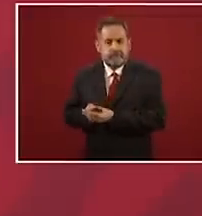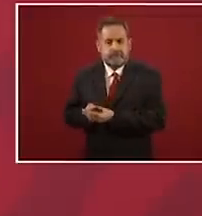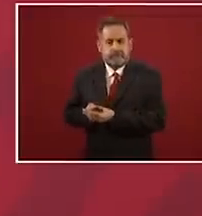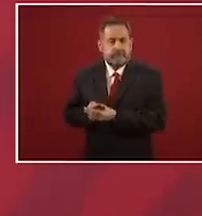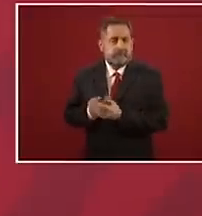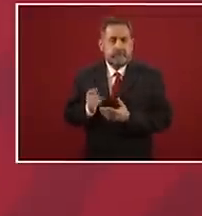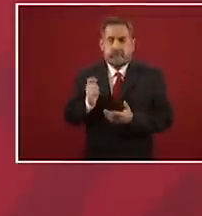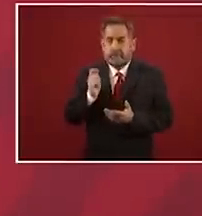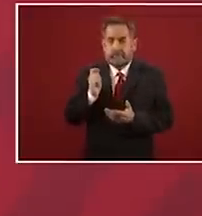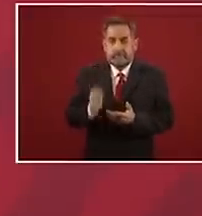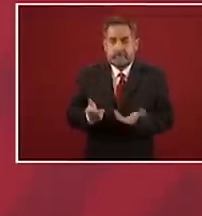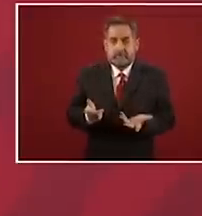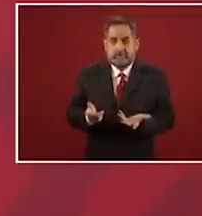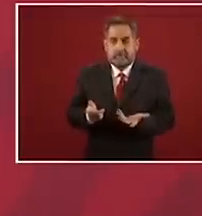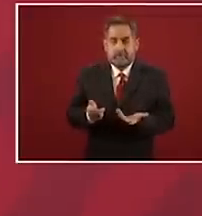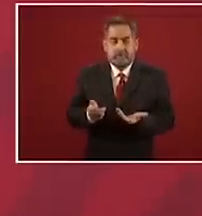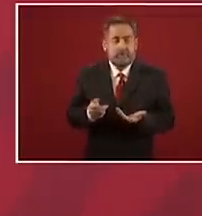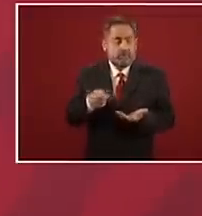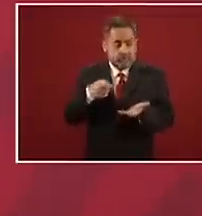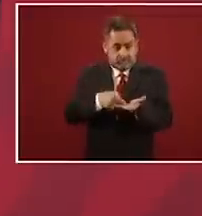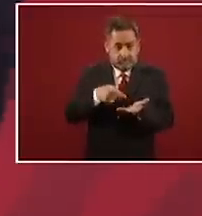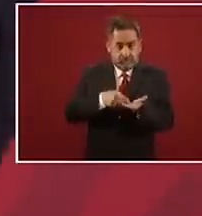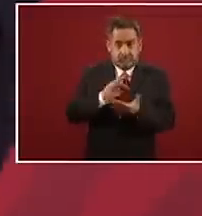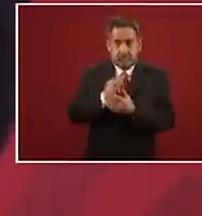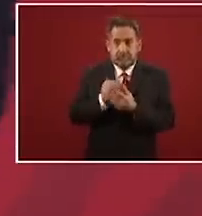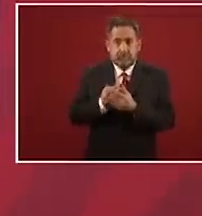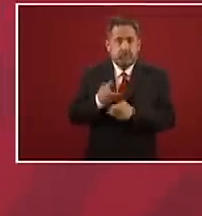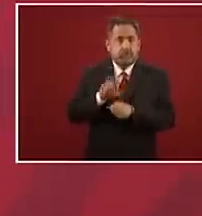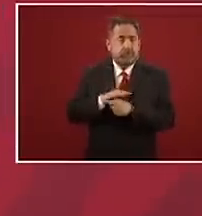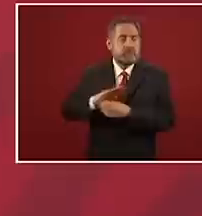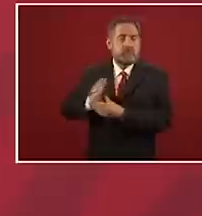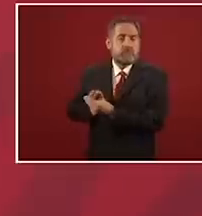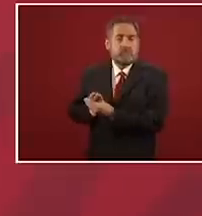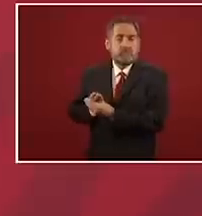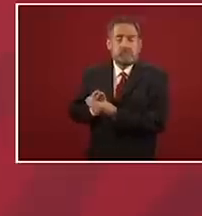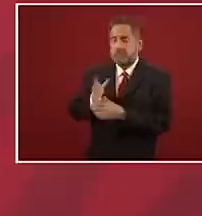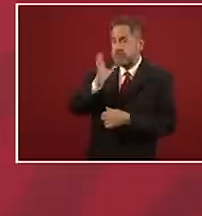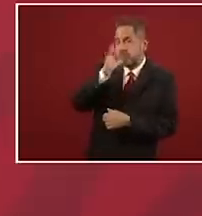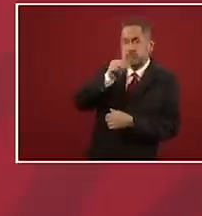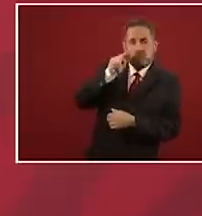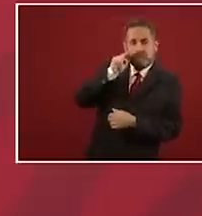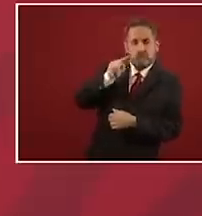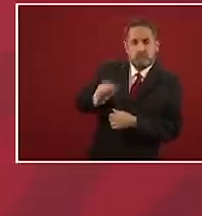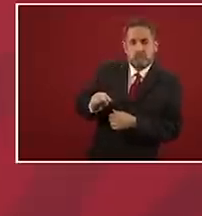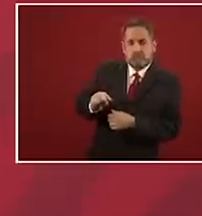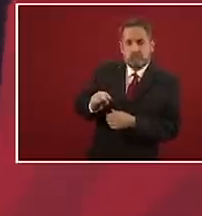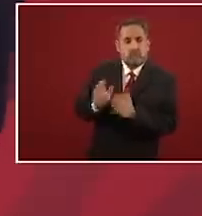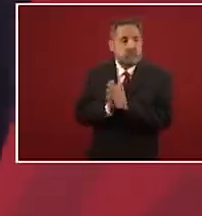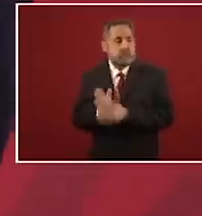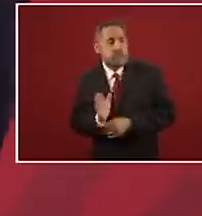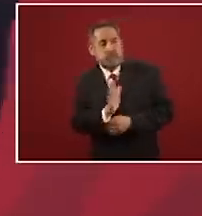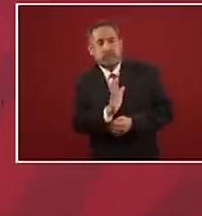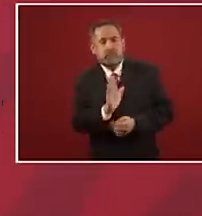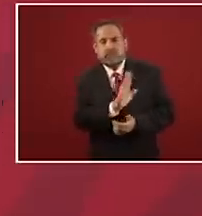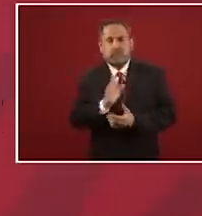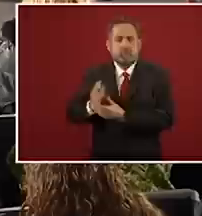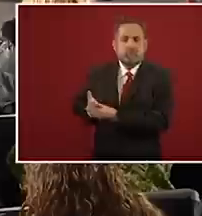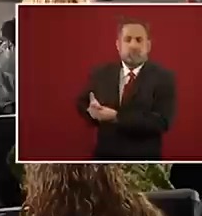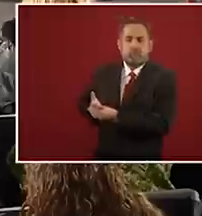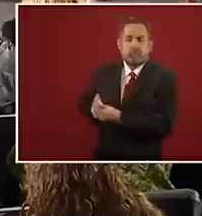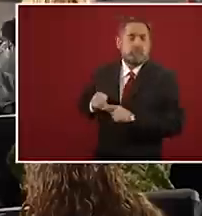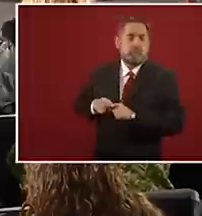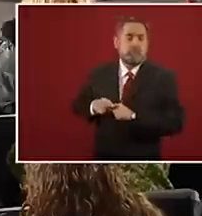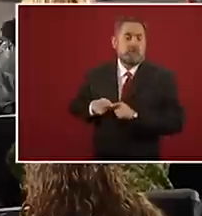la autorización para no presentar documentación. Esto se hizo mucho en